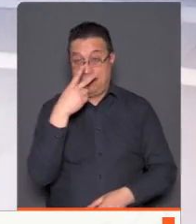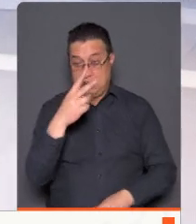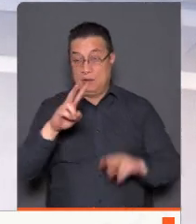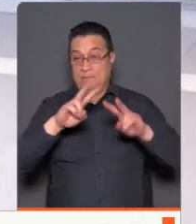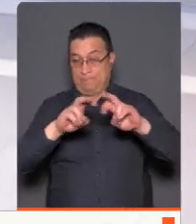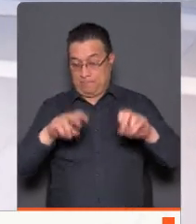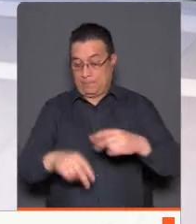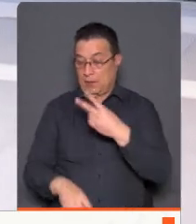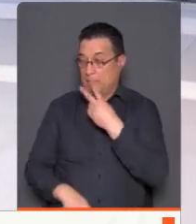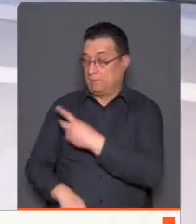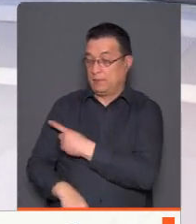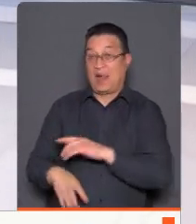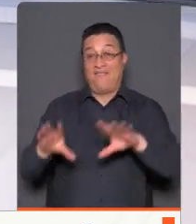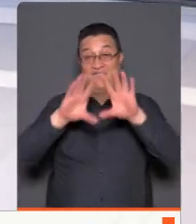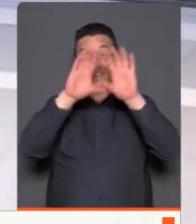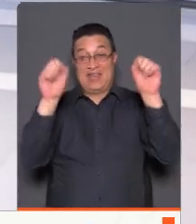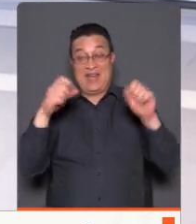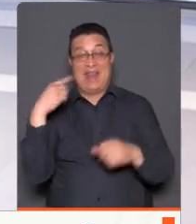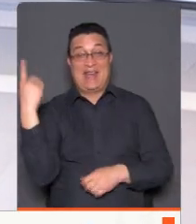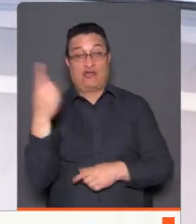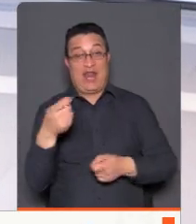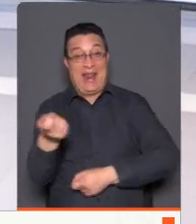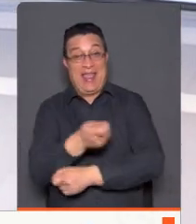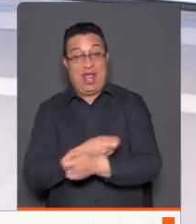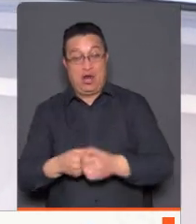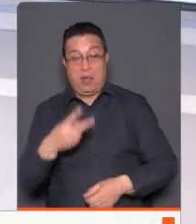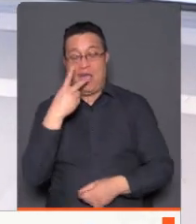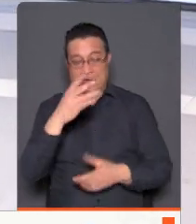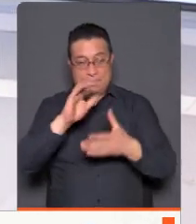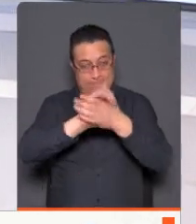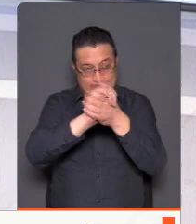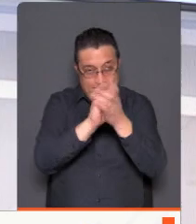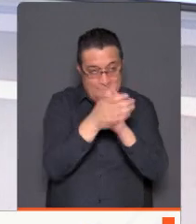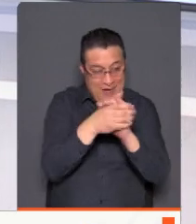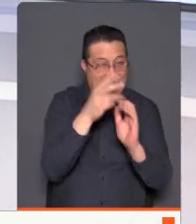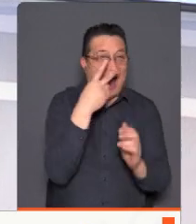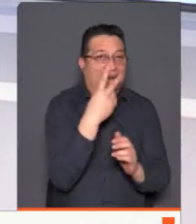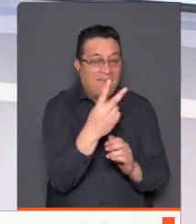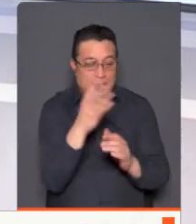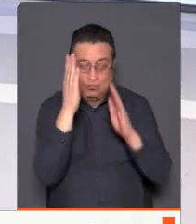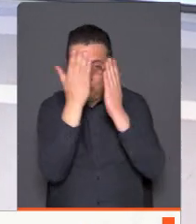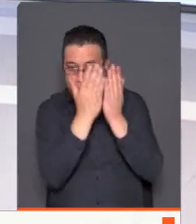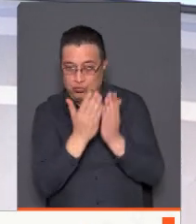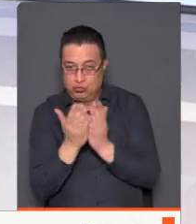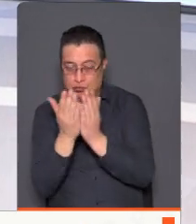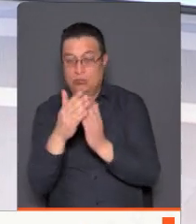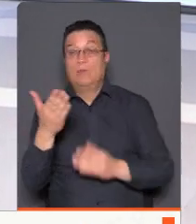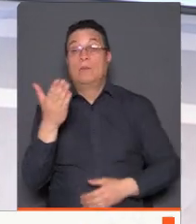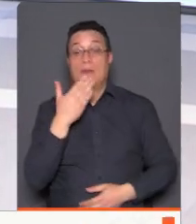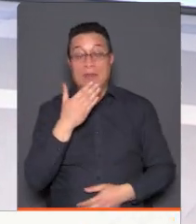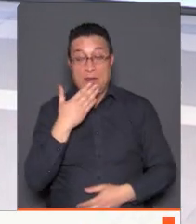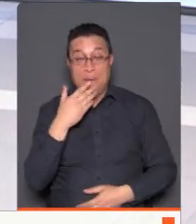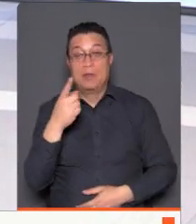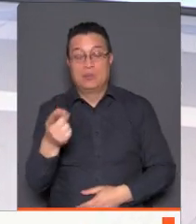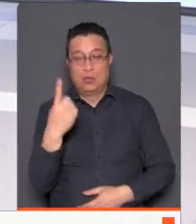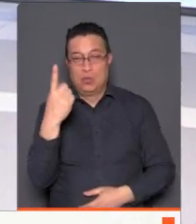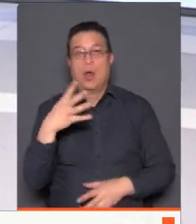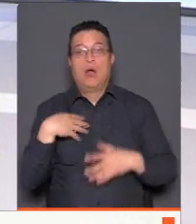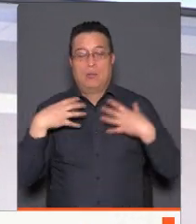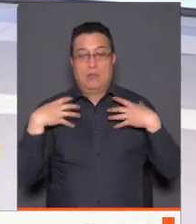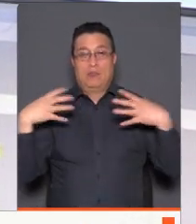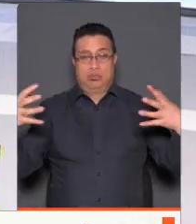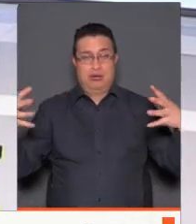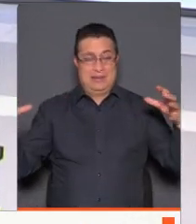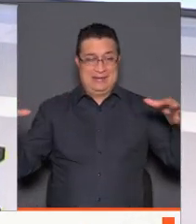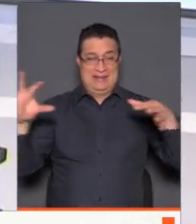la Fiscalía Nacional Económica está viendo lo de la colusión. ¿Ya? Pero al mismo tiempo está viendo lo de una mega fusión entre los